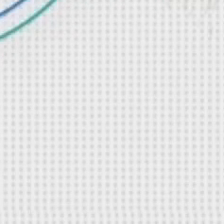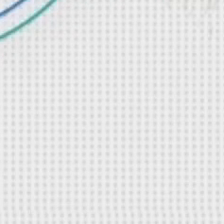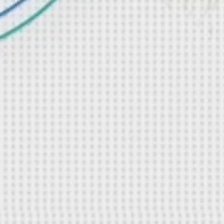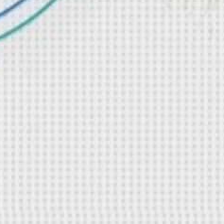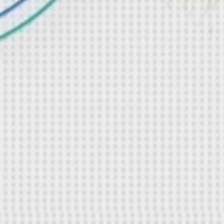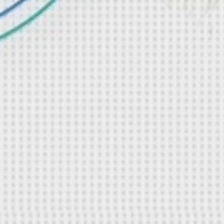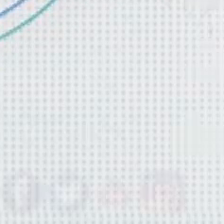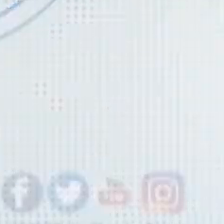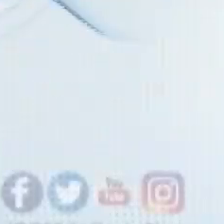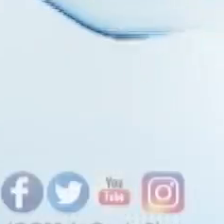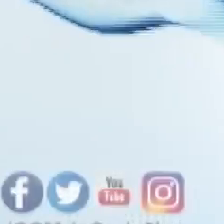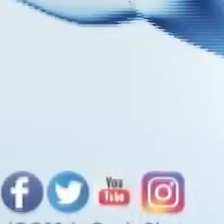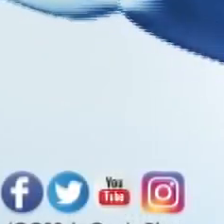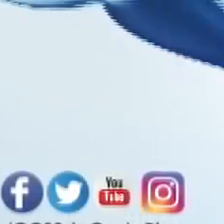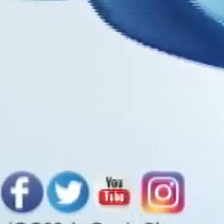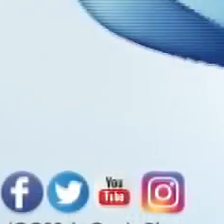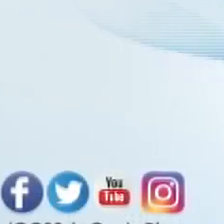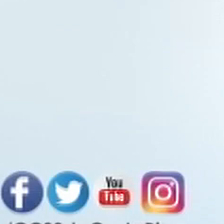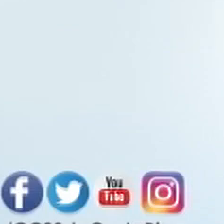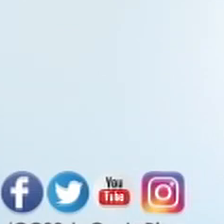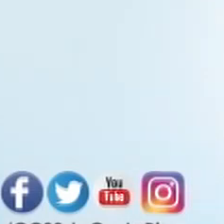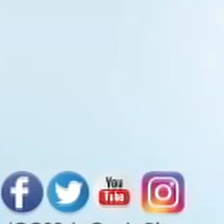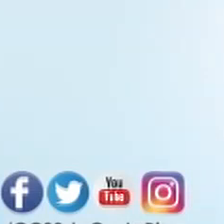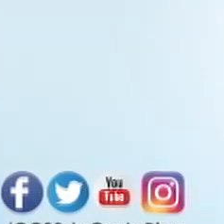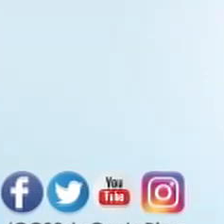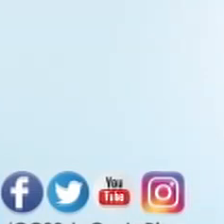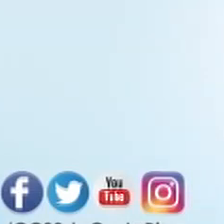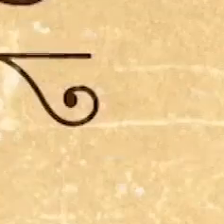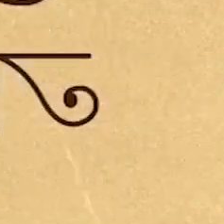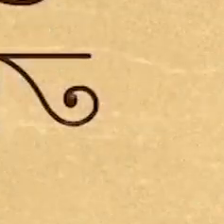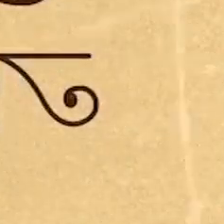IBM hace la diferencia.